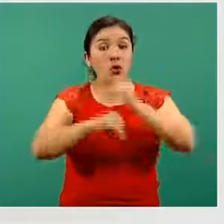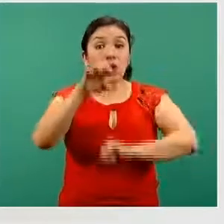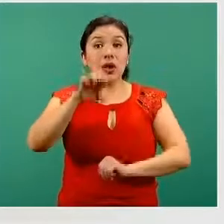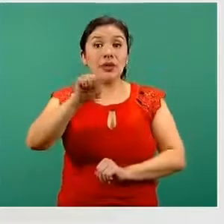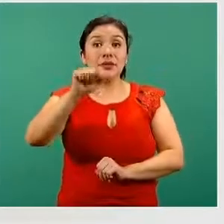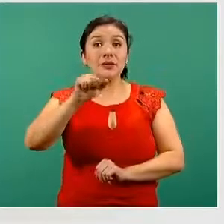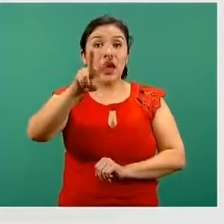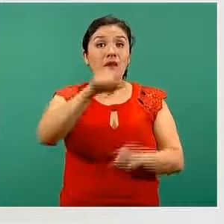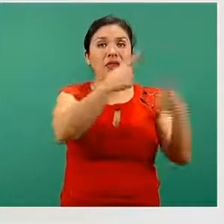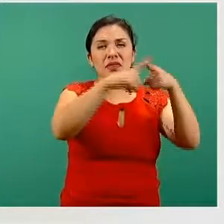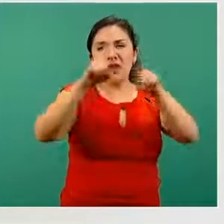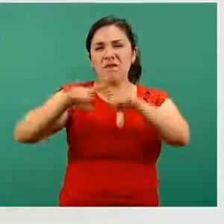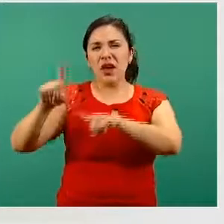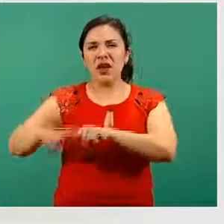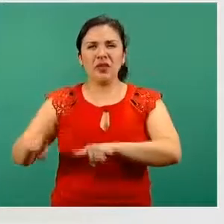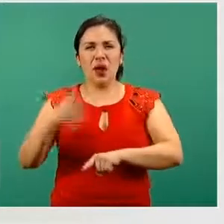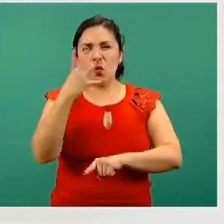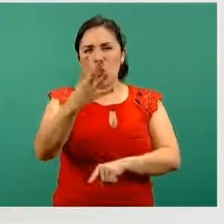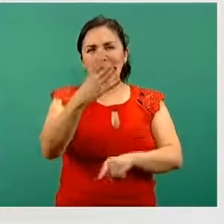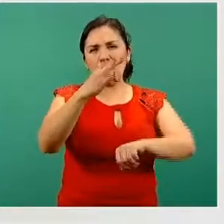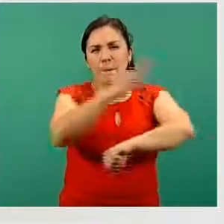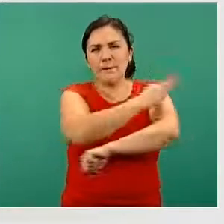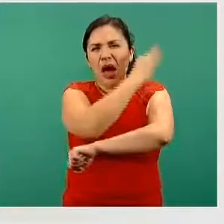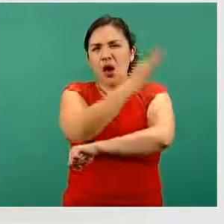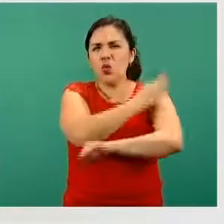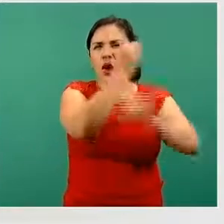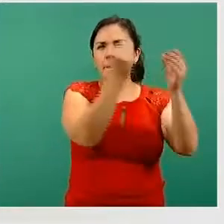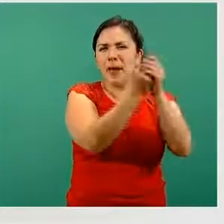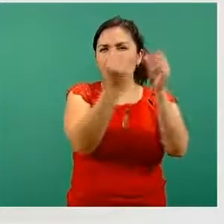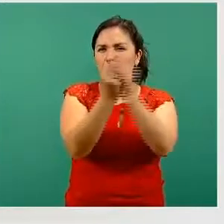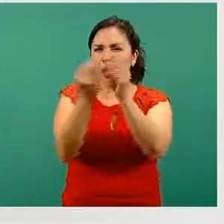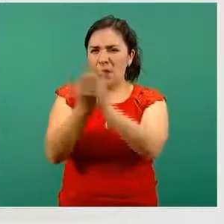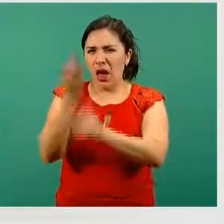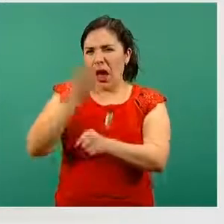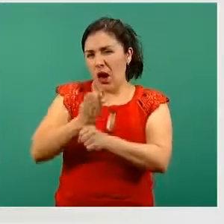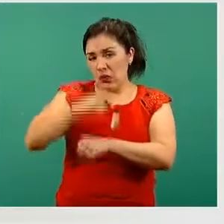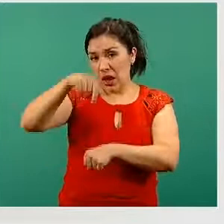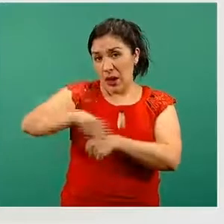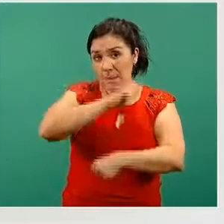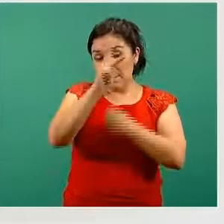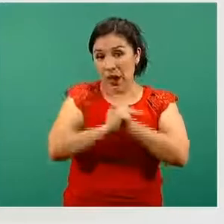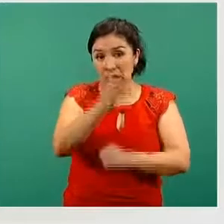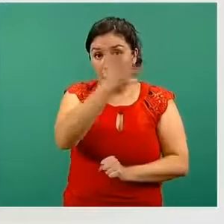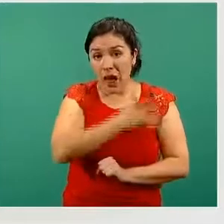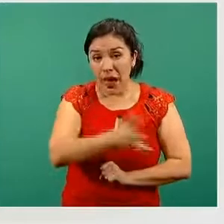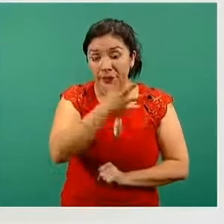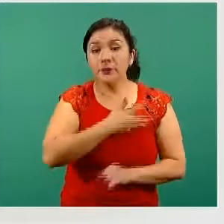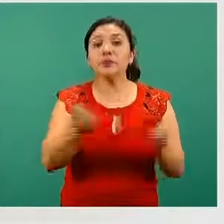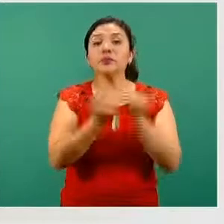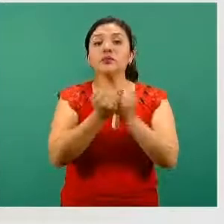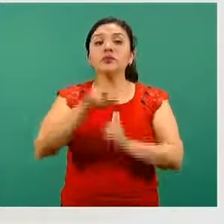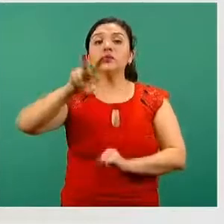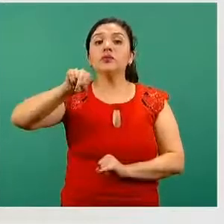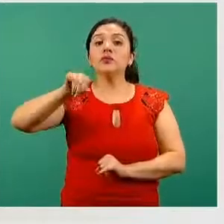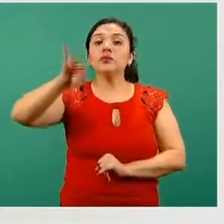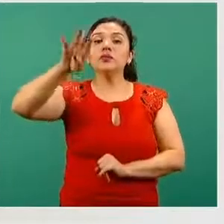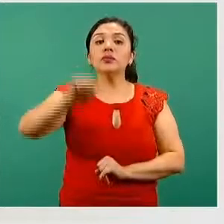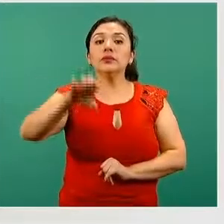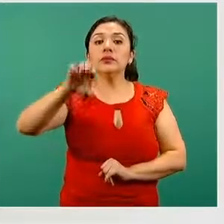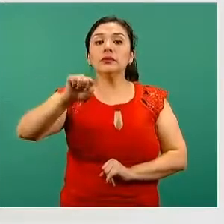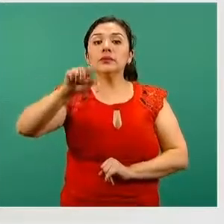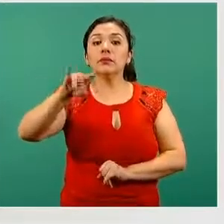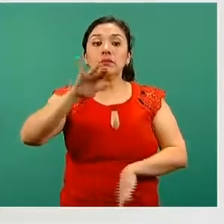las 4 vacunas o tipos de vacunas que tenemos actualmente en el país, así como los 89